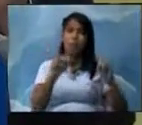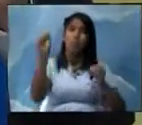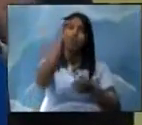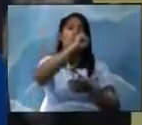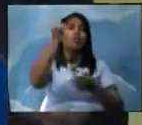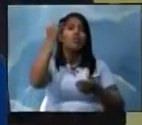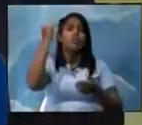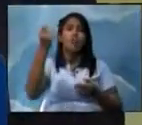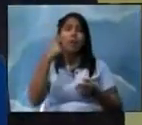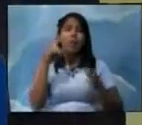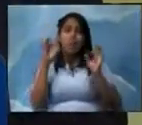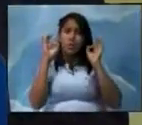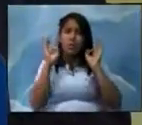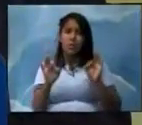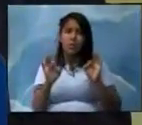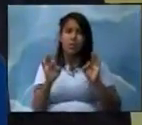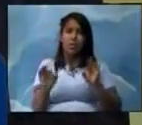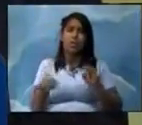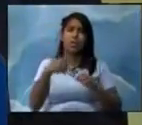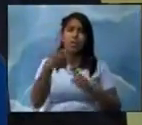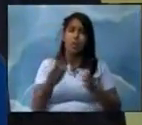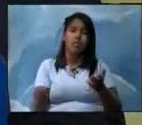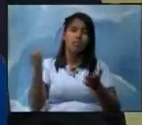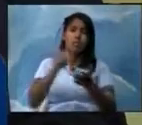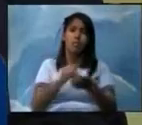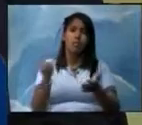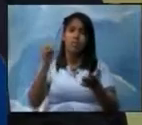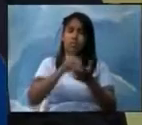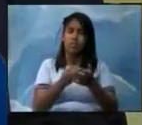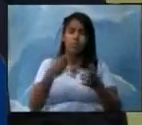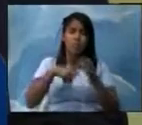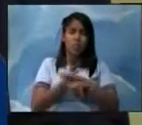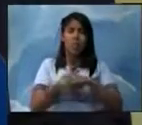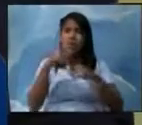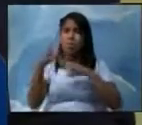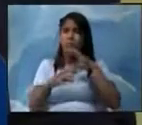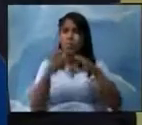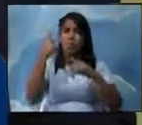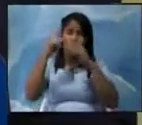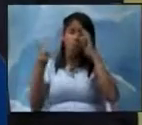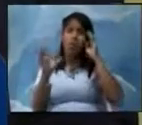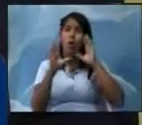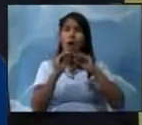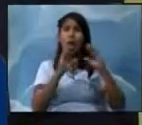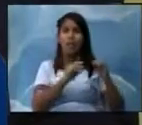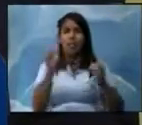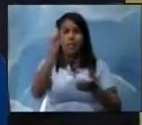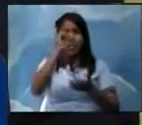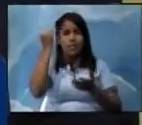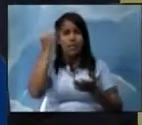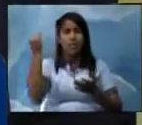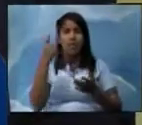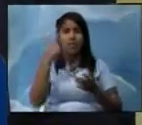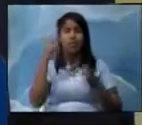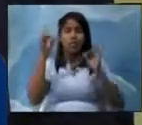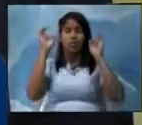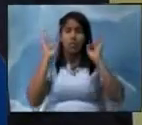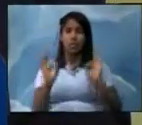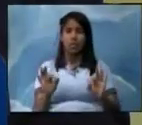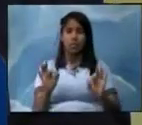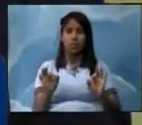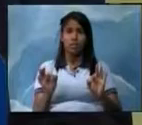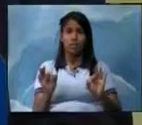sabia Y prudentemente cuántas veces nos metemos en problema por no hablar sab y